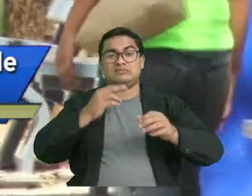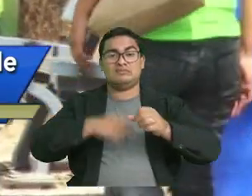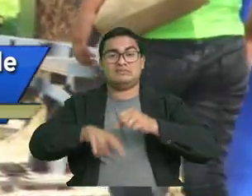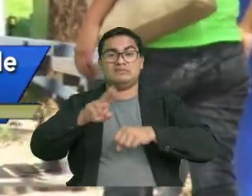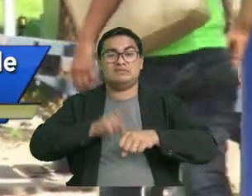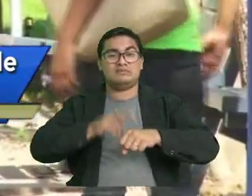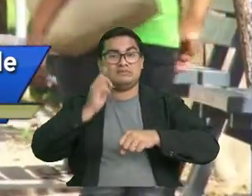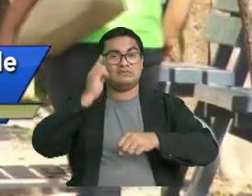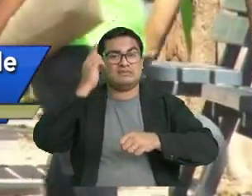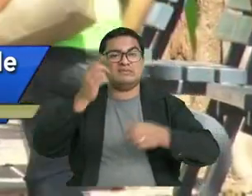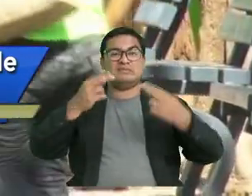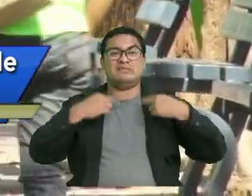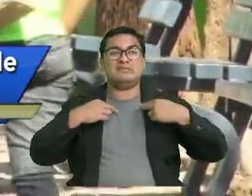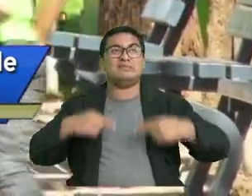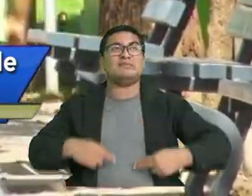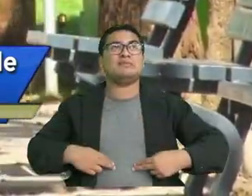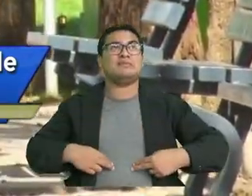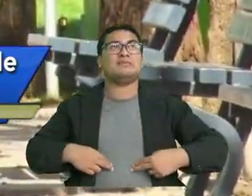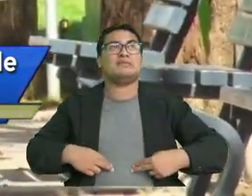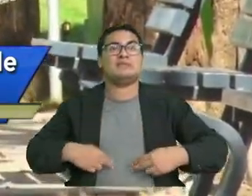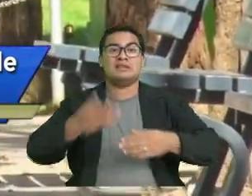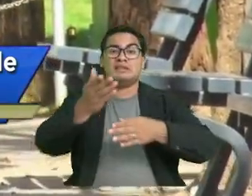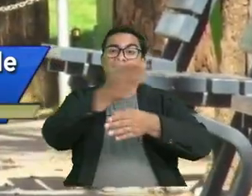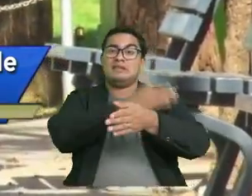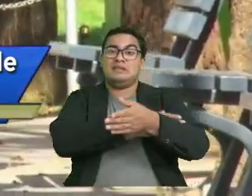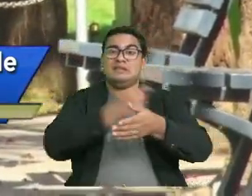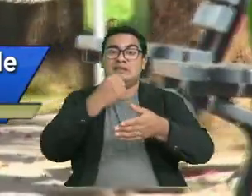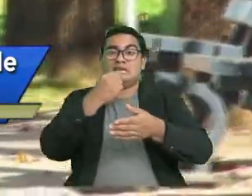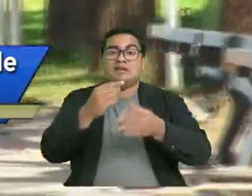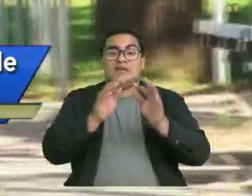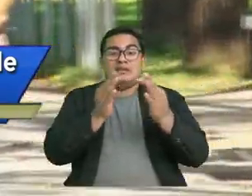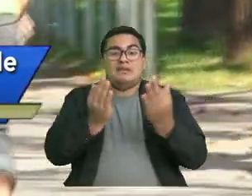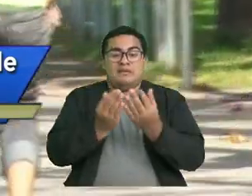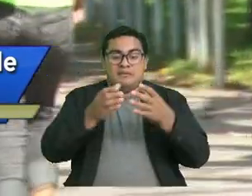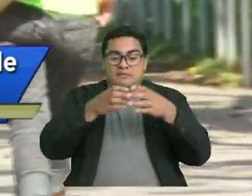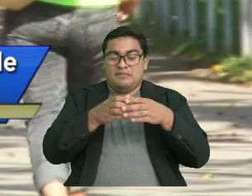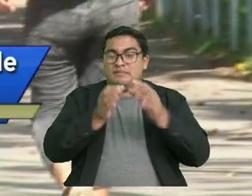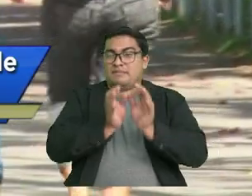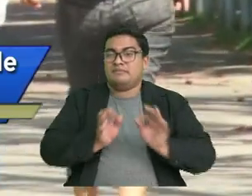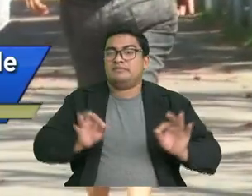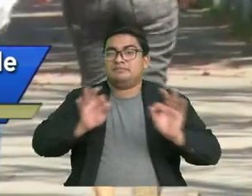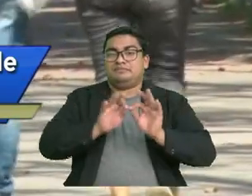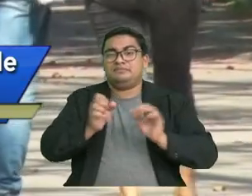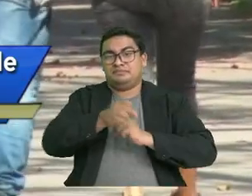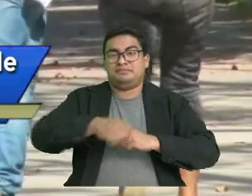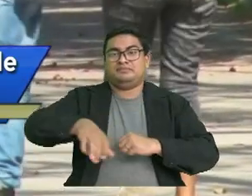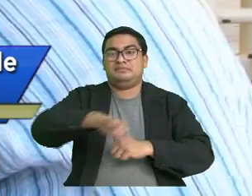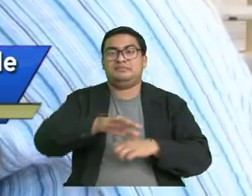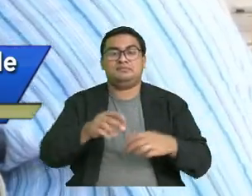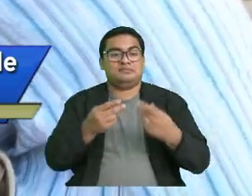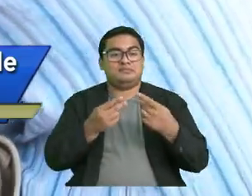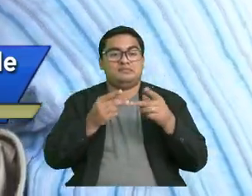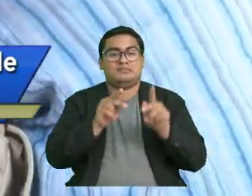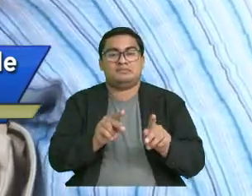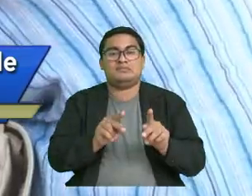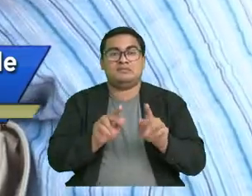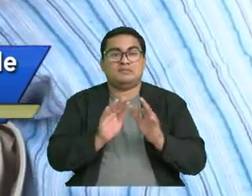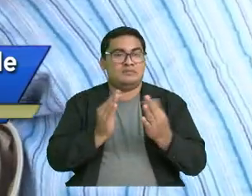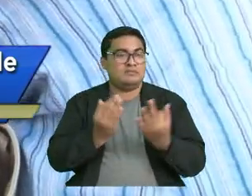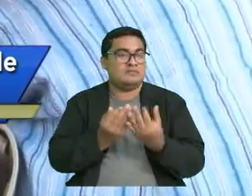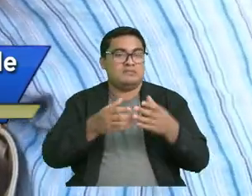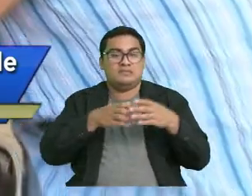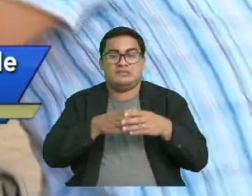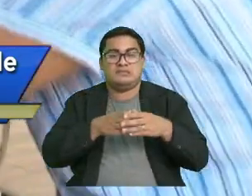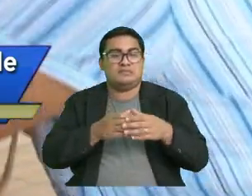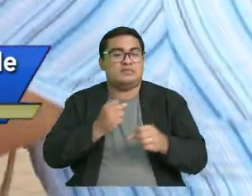Desarrollo Humano. Porque antes decía que la familia era el núcleo fundamental de la sociedad. Sí, sí. Pero no te daba herramientas,